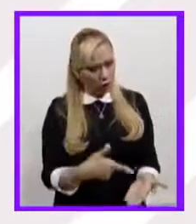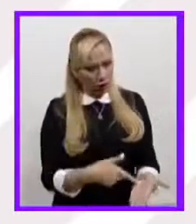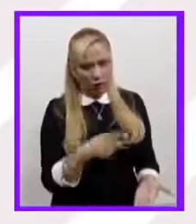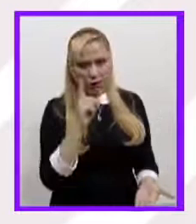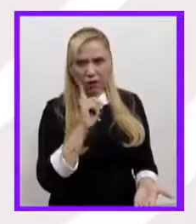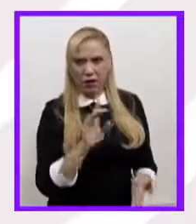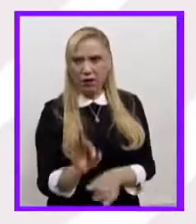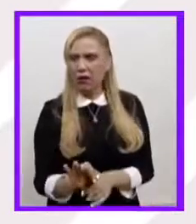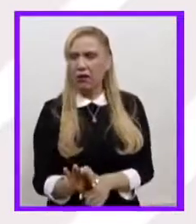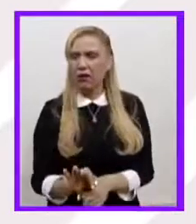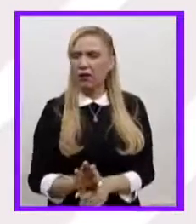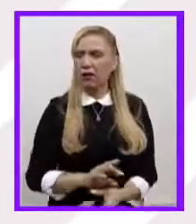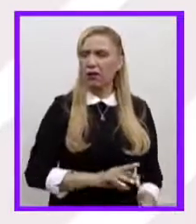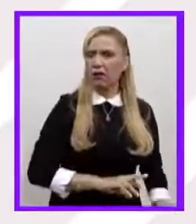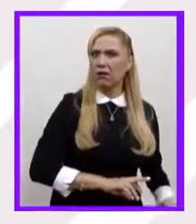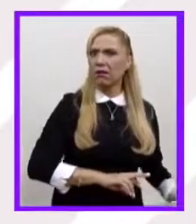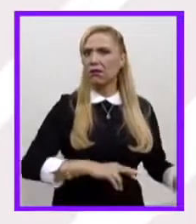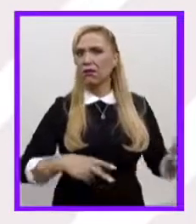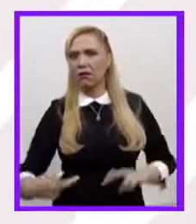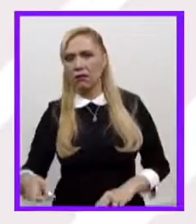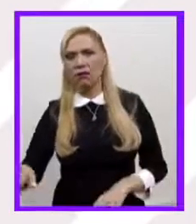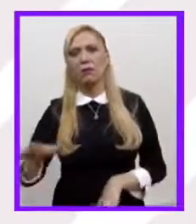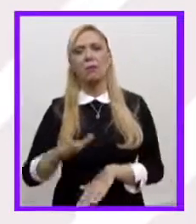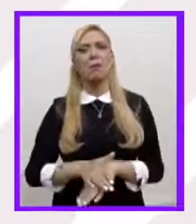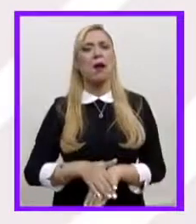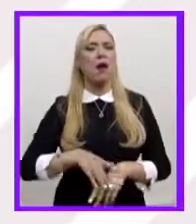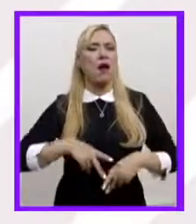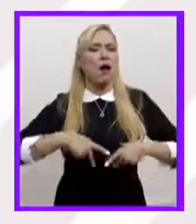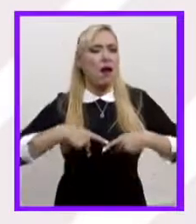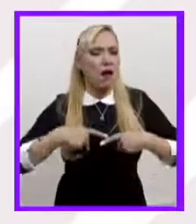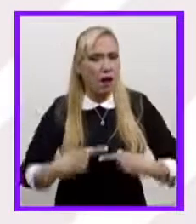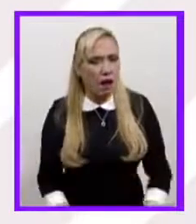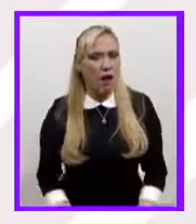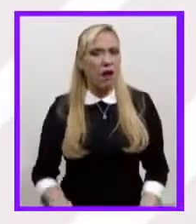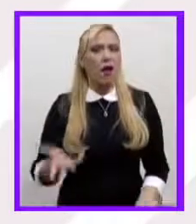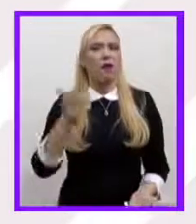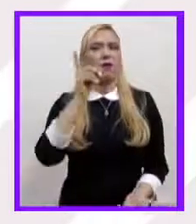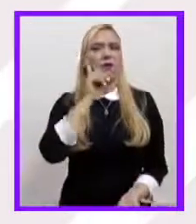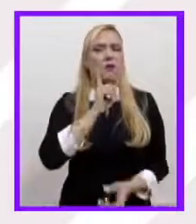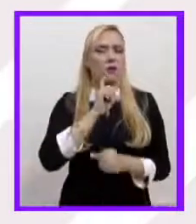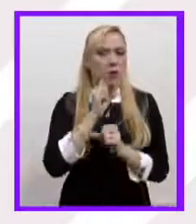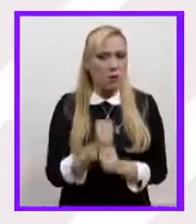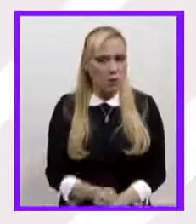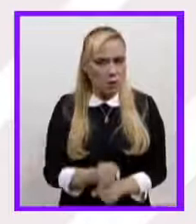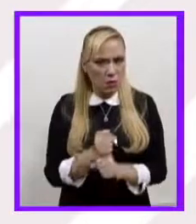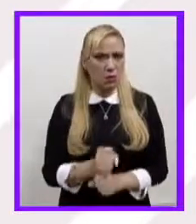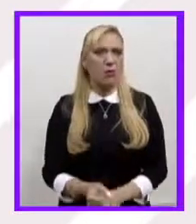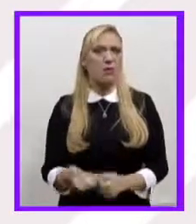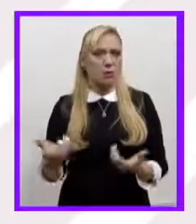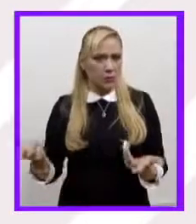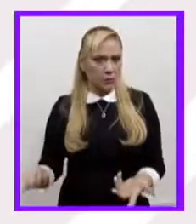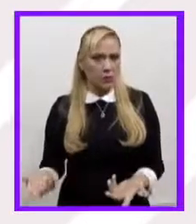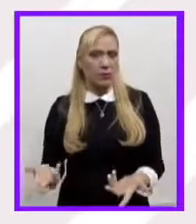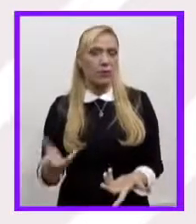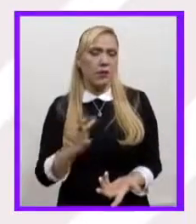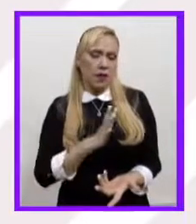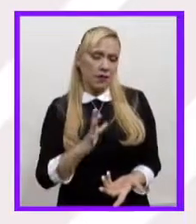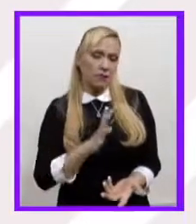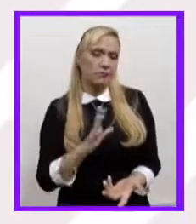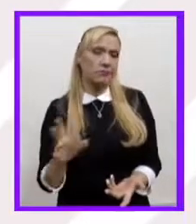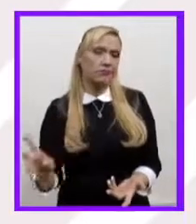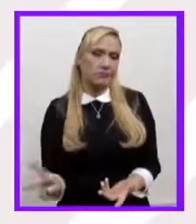mujeres, ¿no? Digamos de las más precarizadas y vulnerabilizadas, ¿no? Todas sufrimos violencia contra la mujer, pero por supuesto